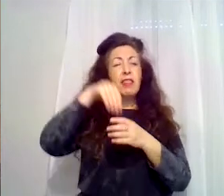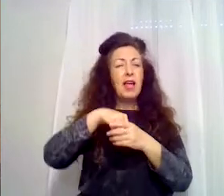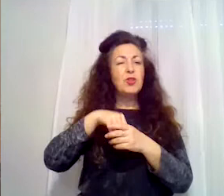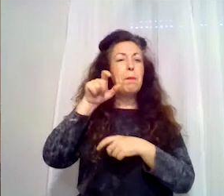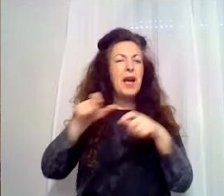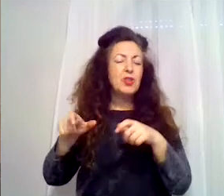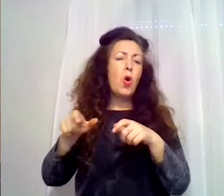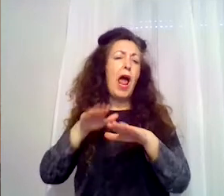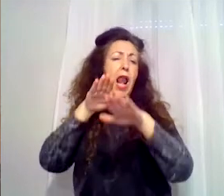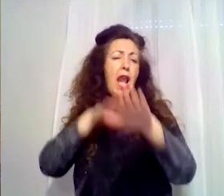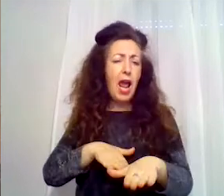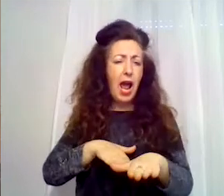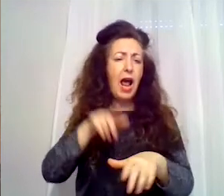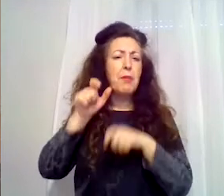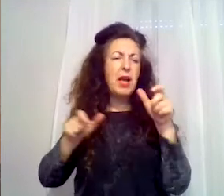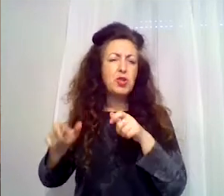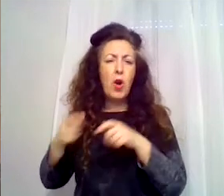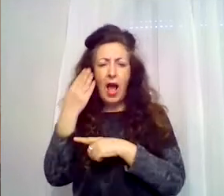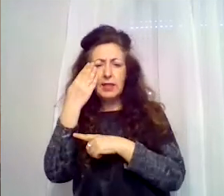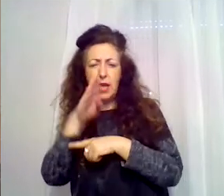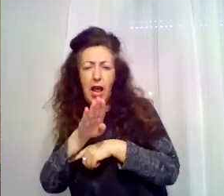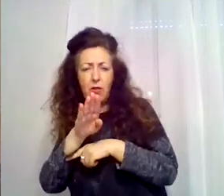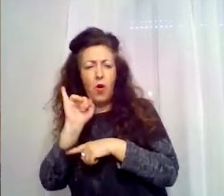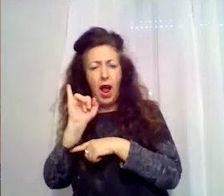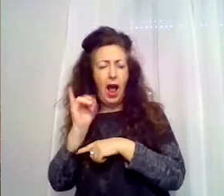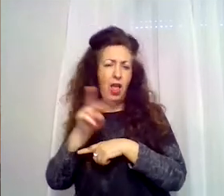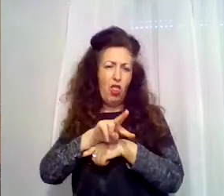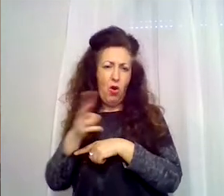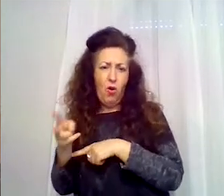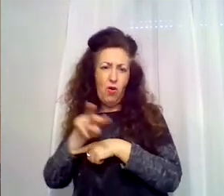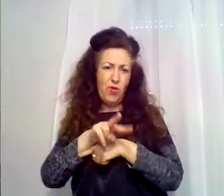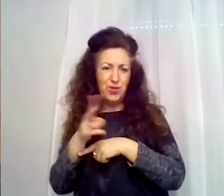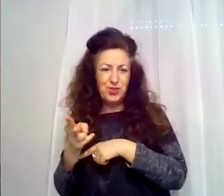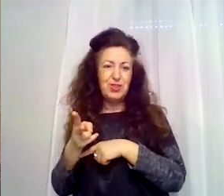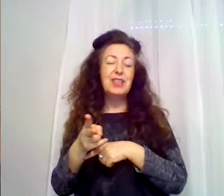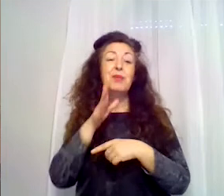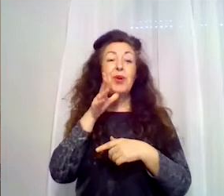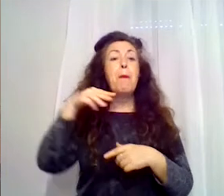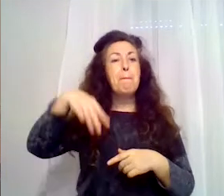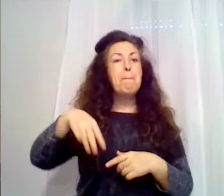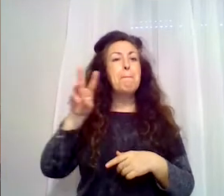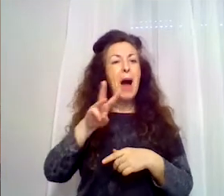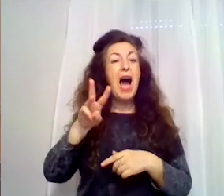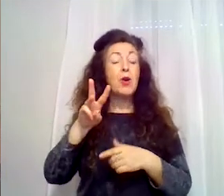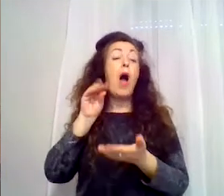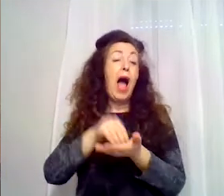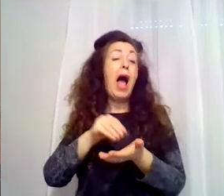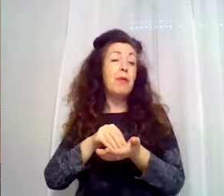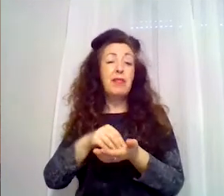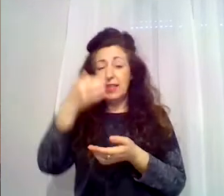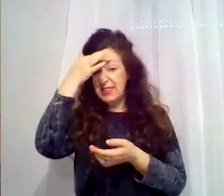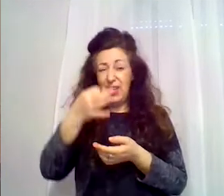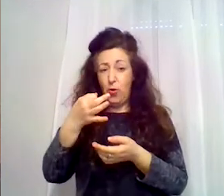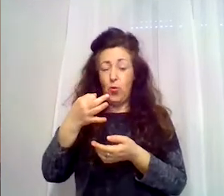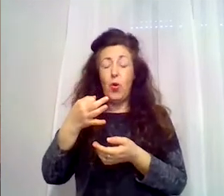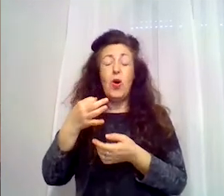callejera o en una taberna, y Marlowe está al lado, y Marlowe va unos días a la cárcel. Evidentemente no es Marlowe el que lo ha matado,